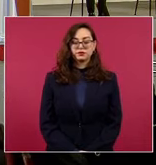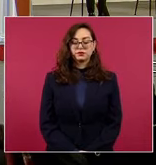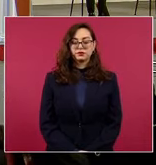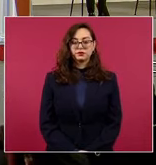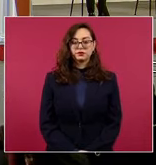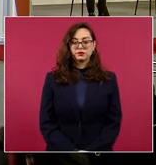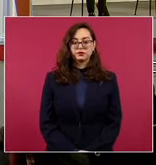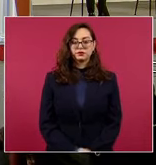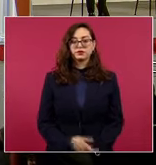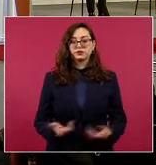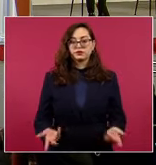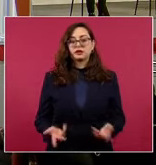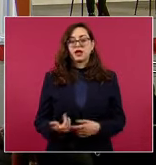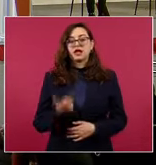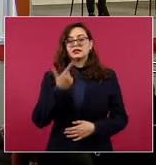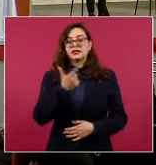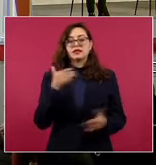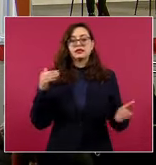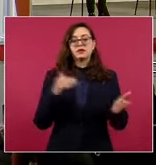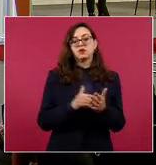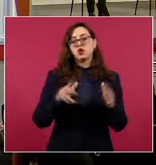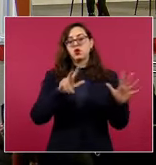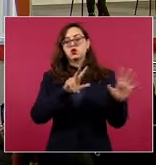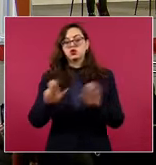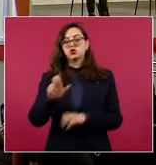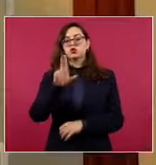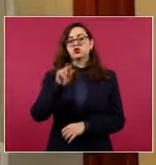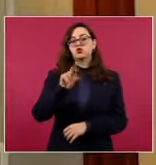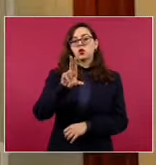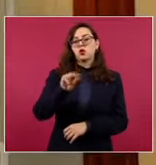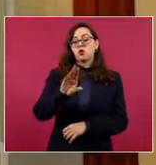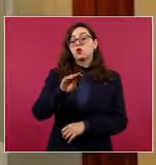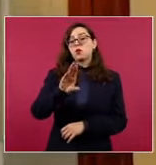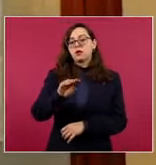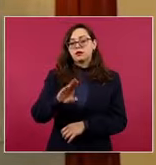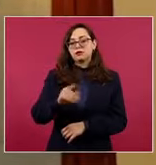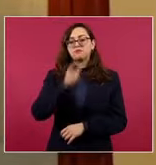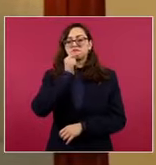En erradicación hay 7.890 elementos. Se ha logrado,